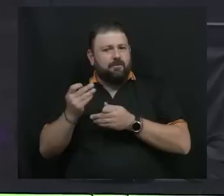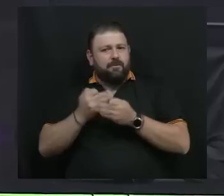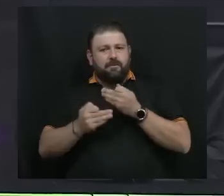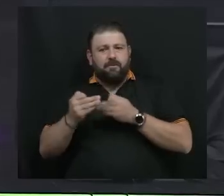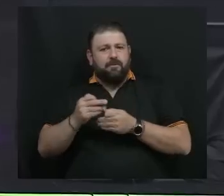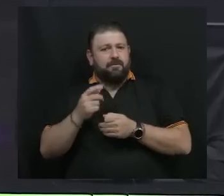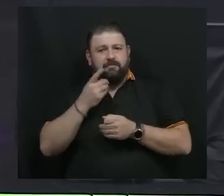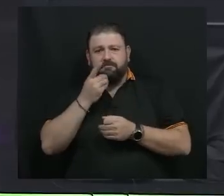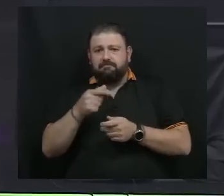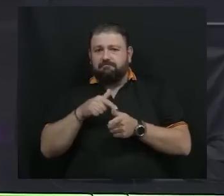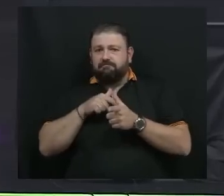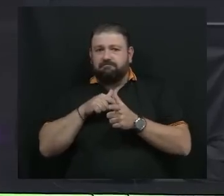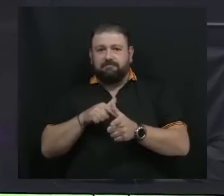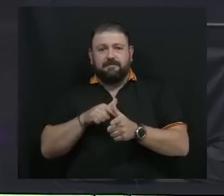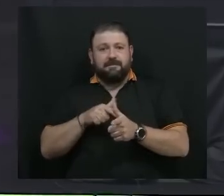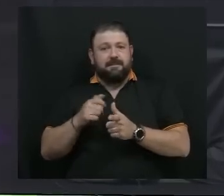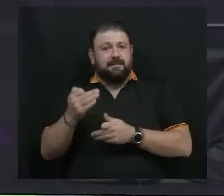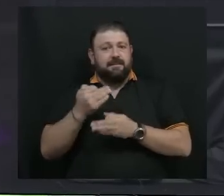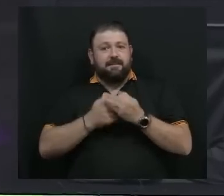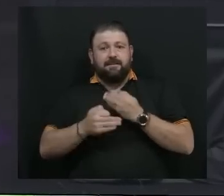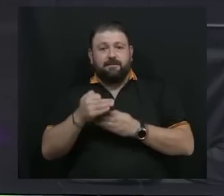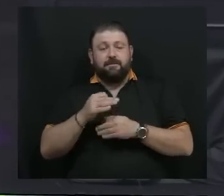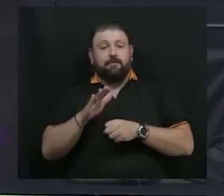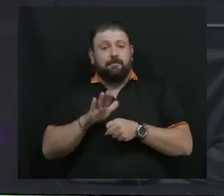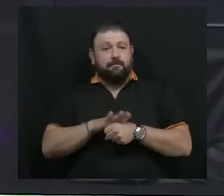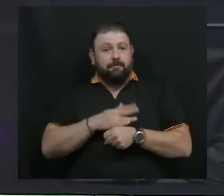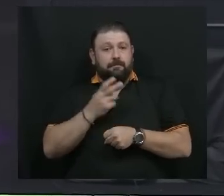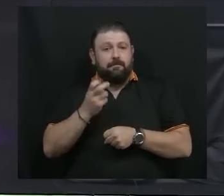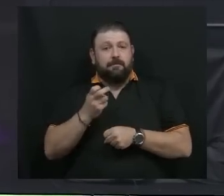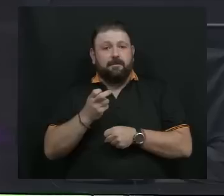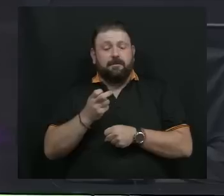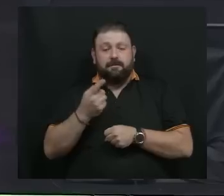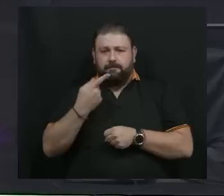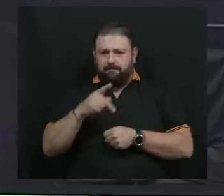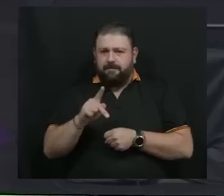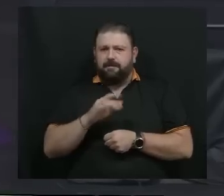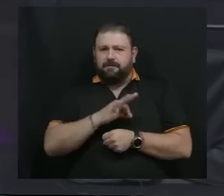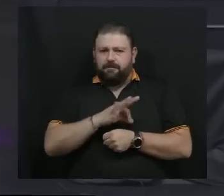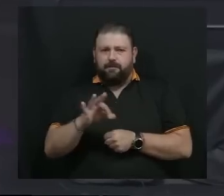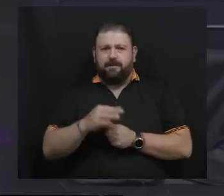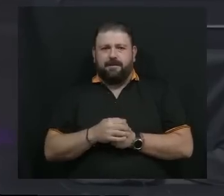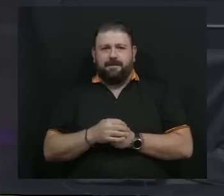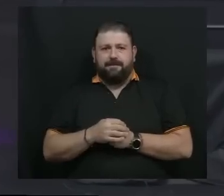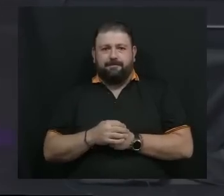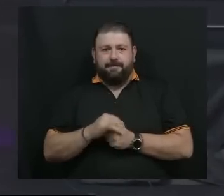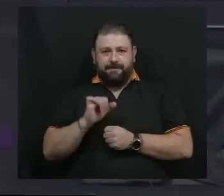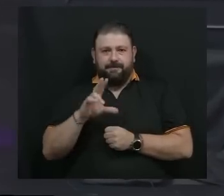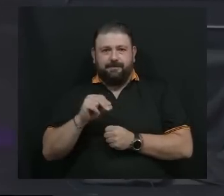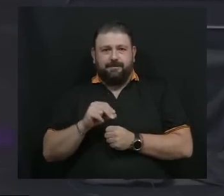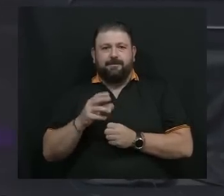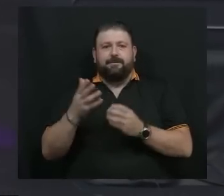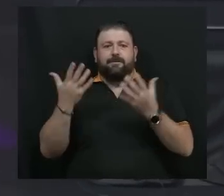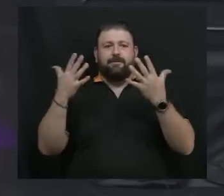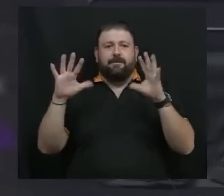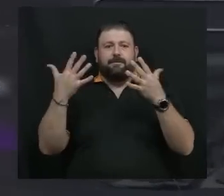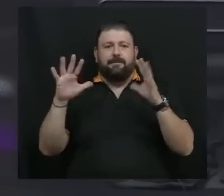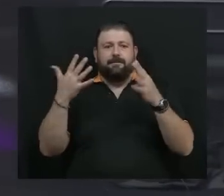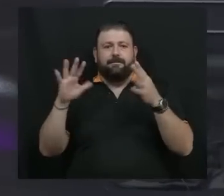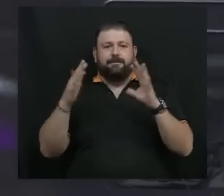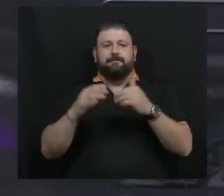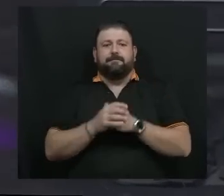darle. Como dicen acá, no sé si será grosería o qué, pero en chinga, ¿sí o no? Un aplauso.